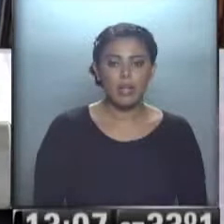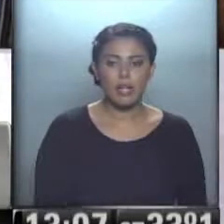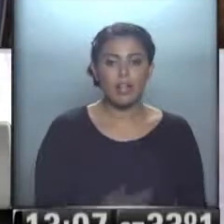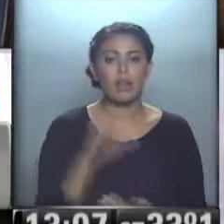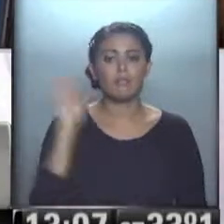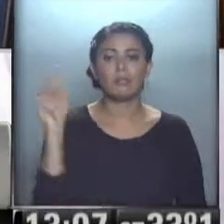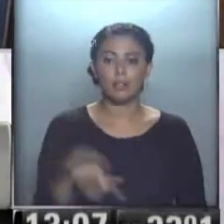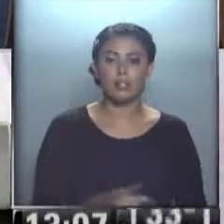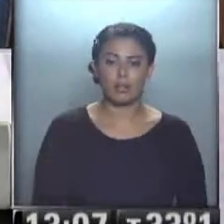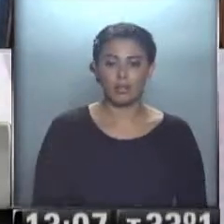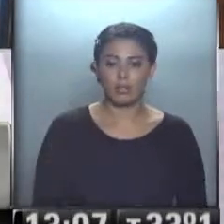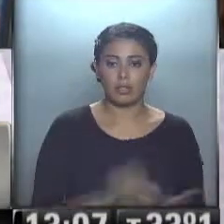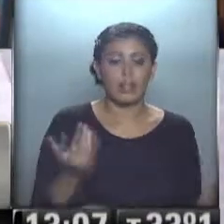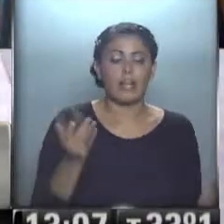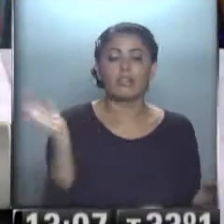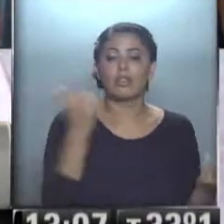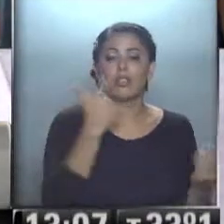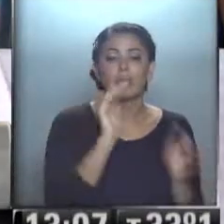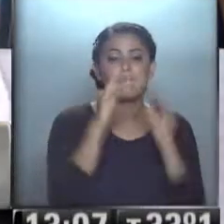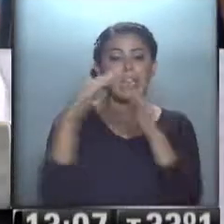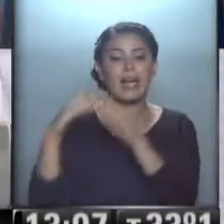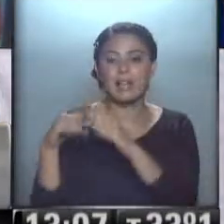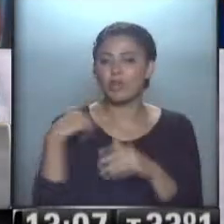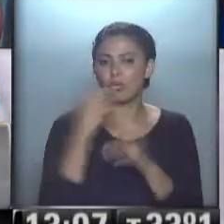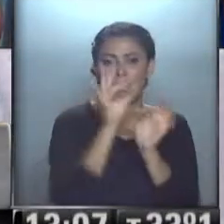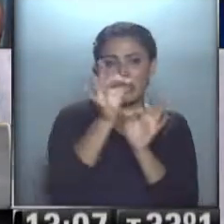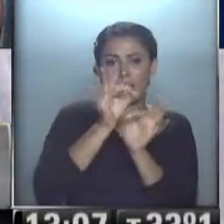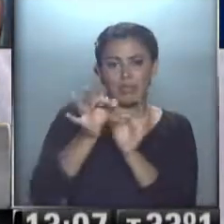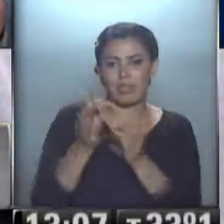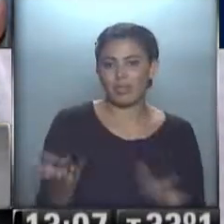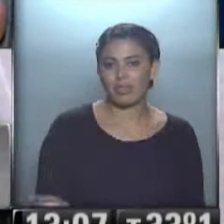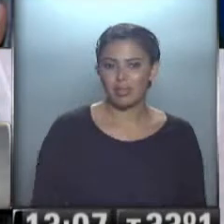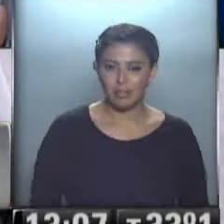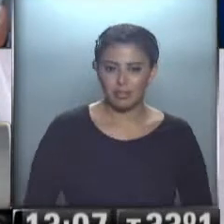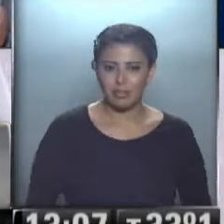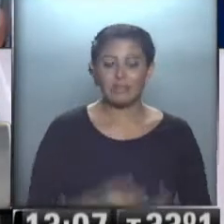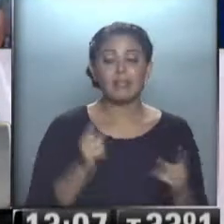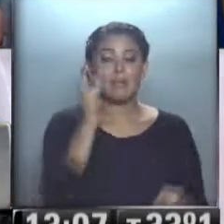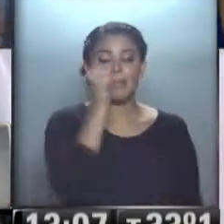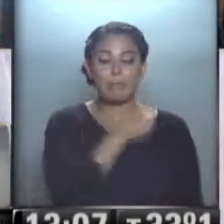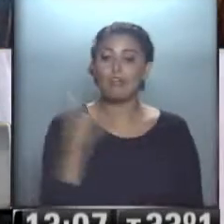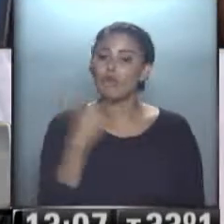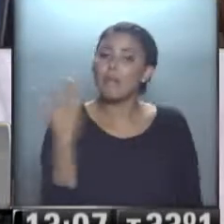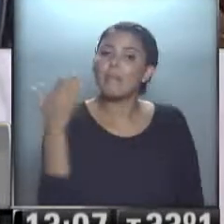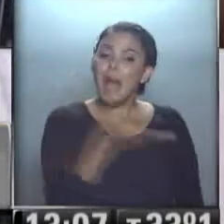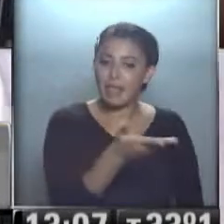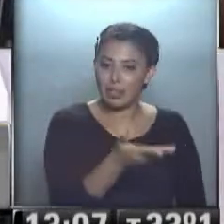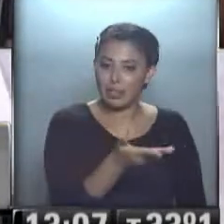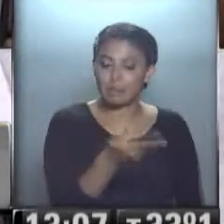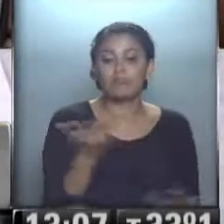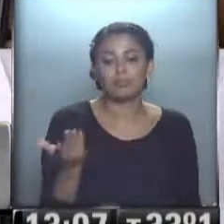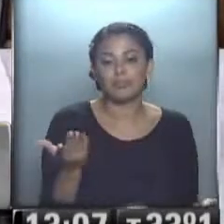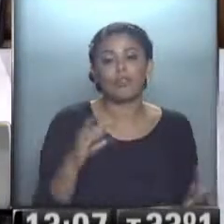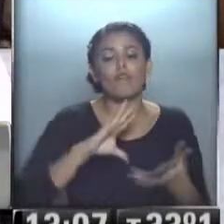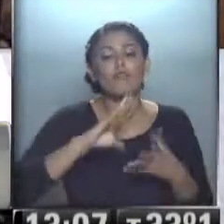inmediaciones de las viviendas de todos. Y fundamentalmente lo que los papás le vamos a pedir, o por lo menos